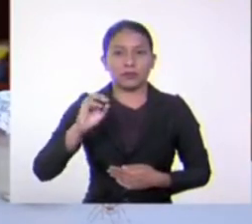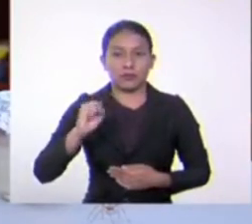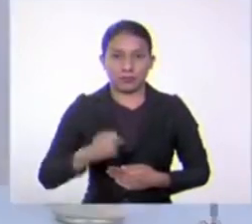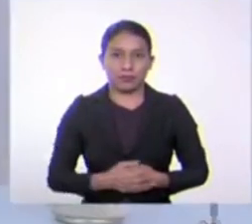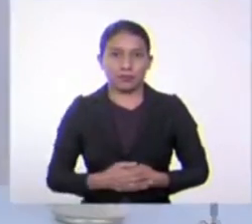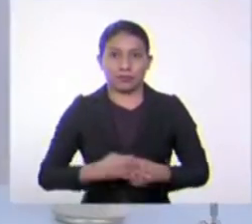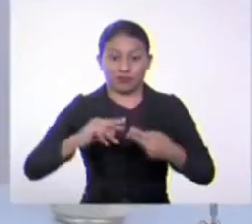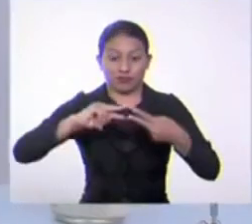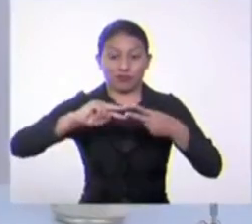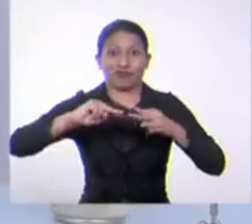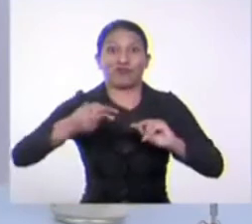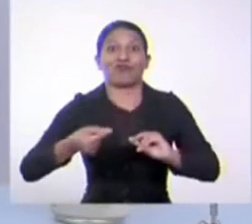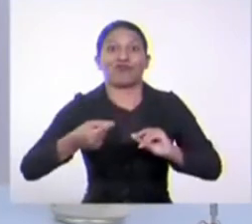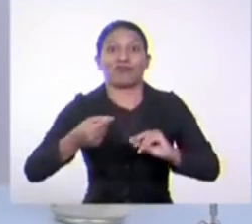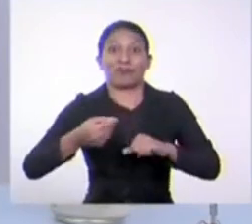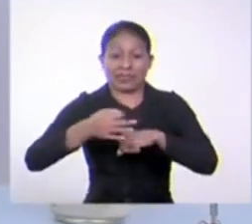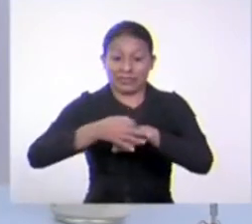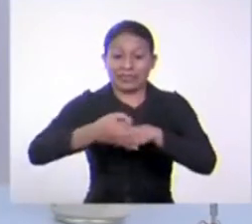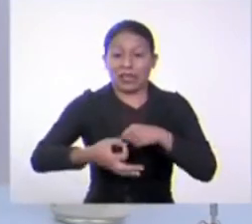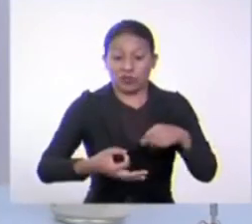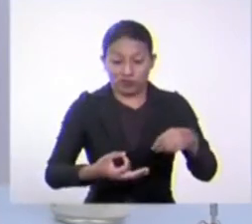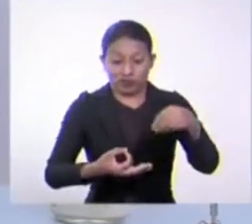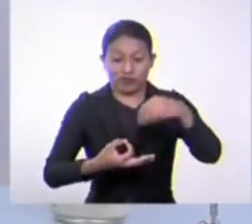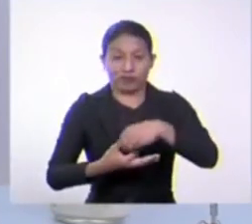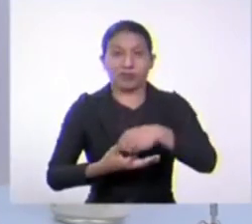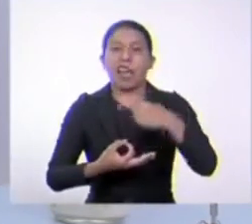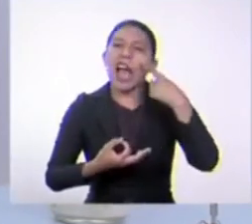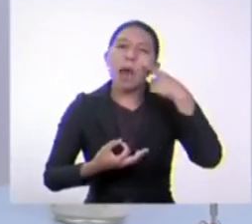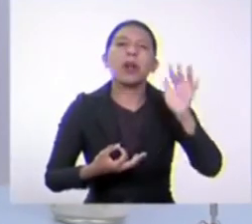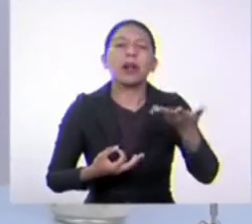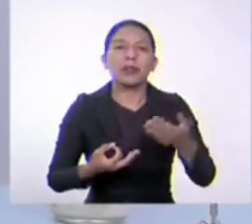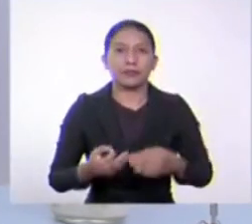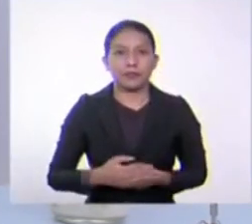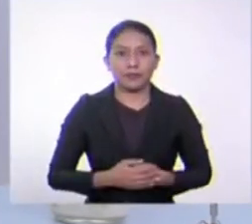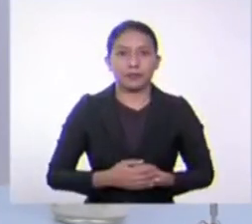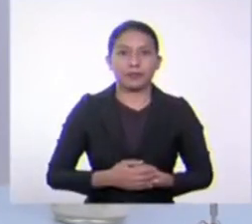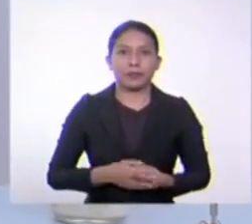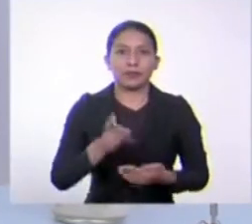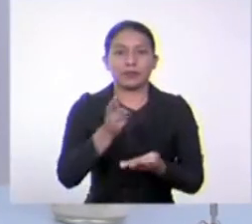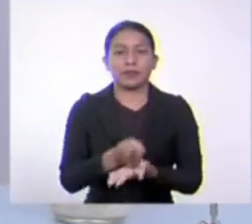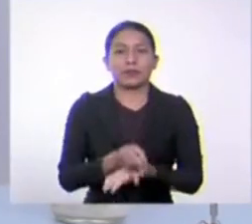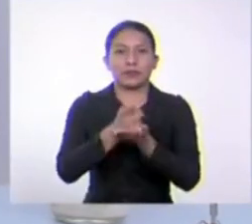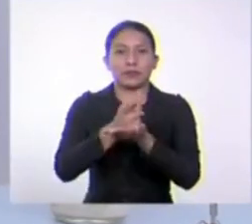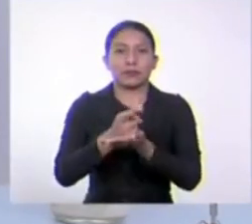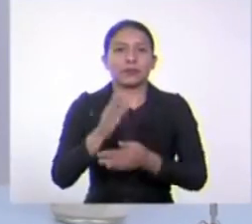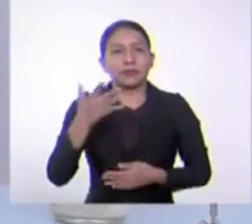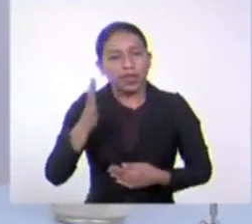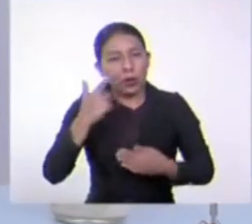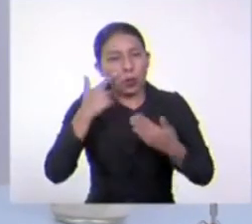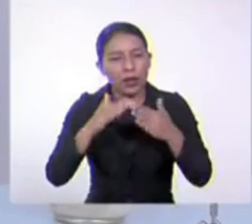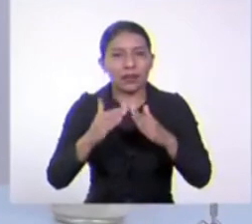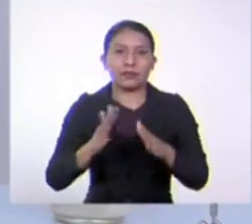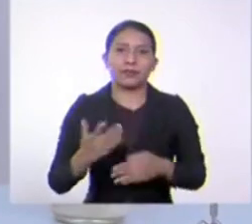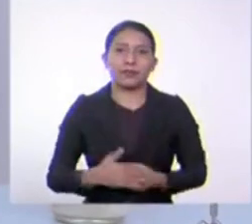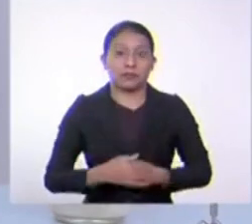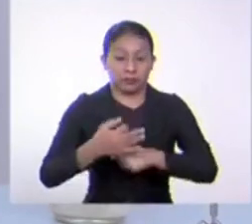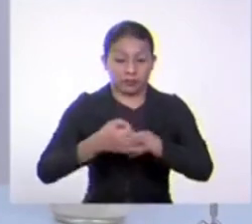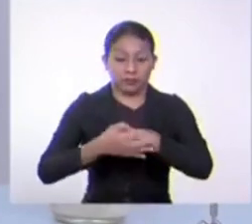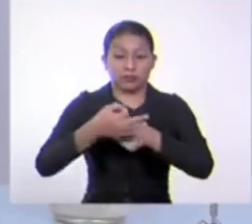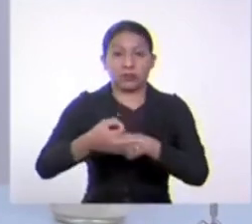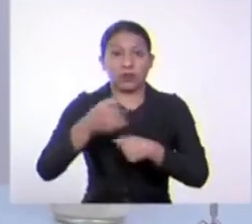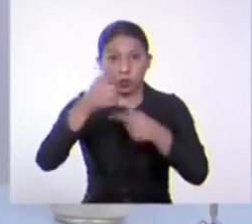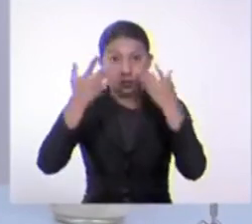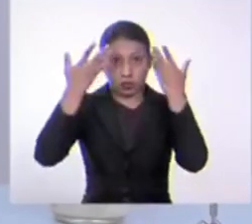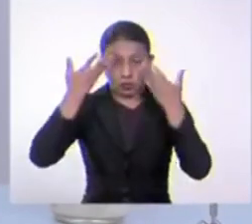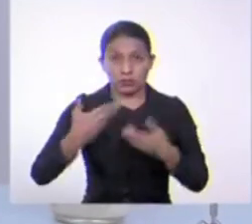célula. Esto mismo se emplea para algo llamado terapia génica, y es transformar algunas células de tu